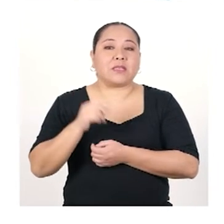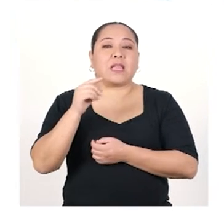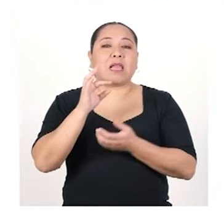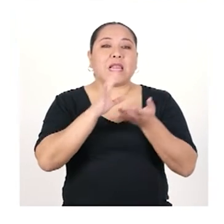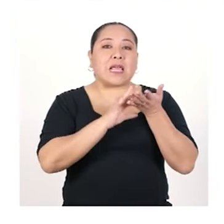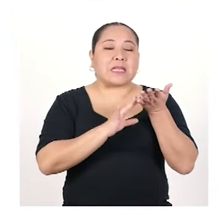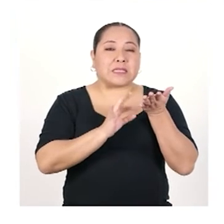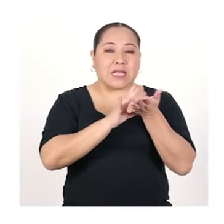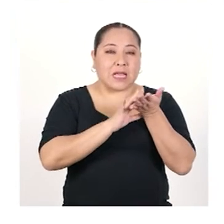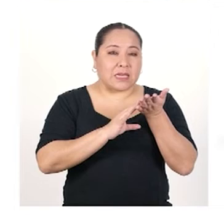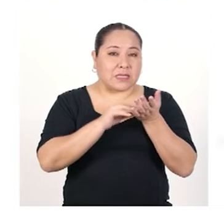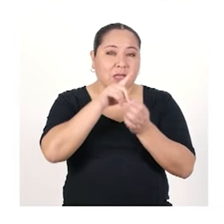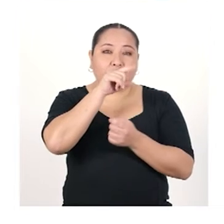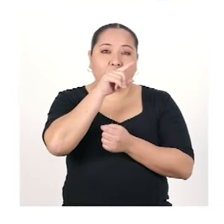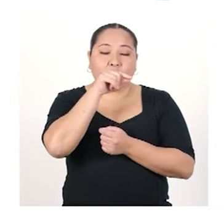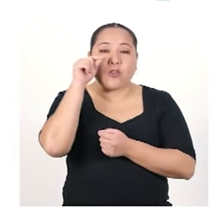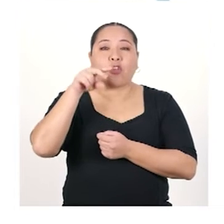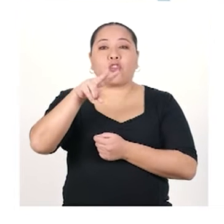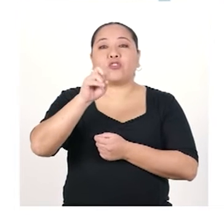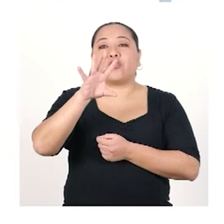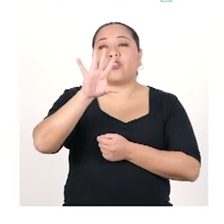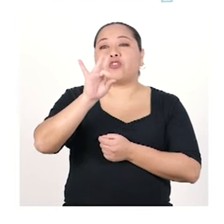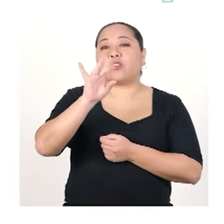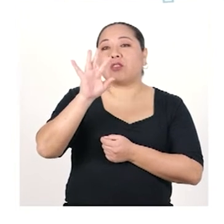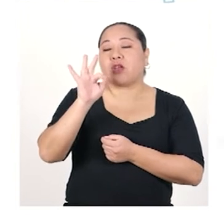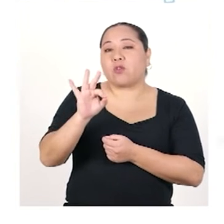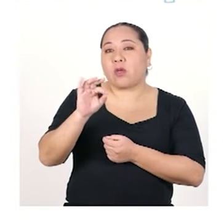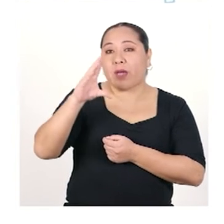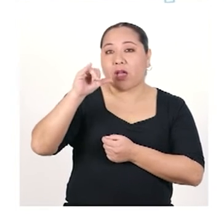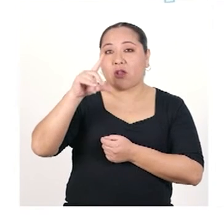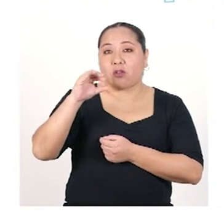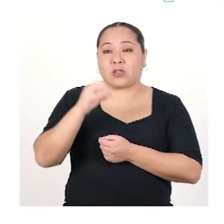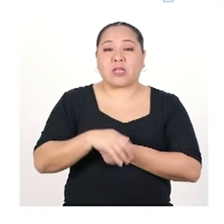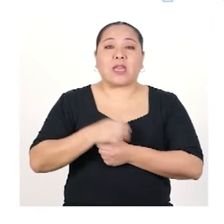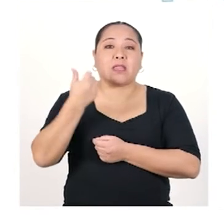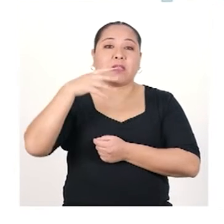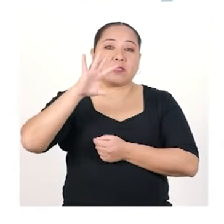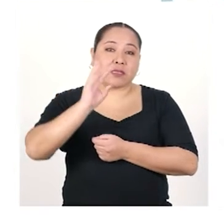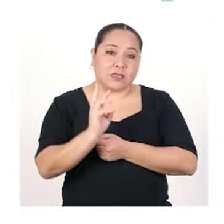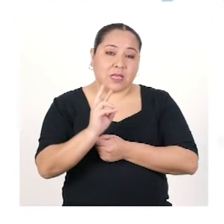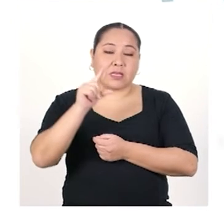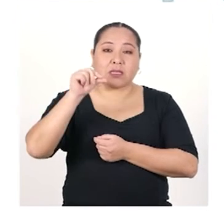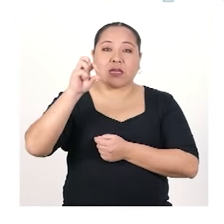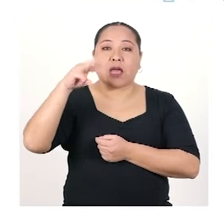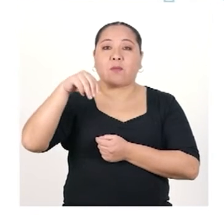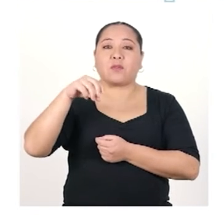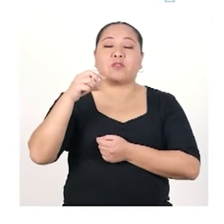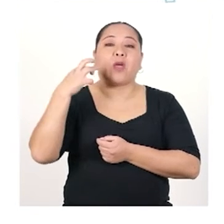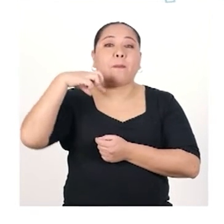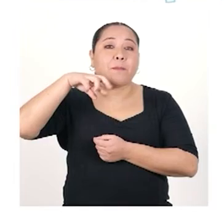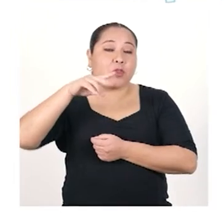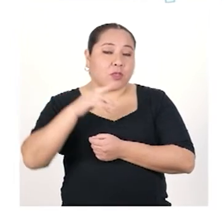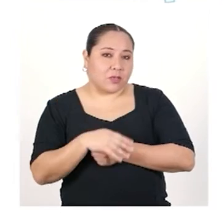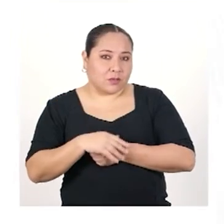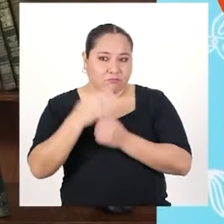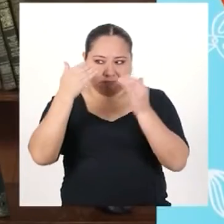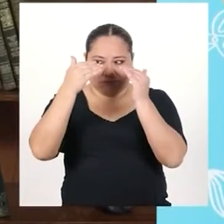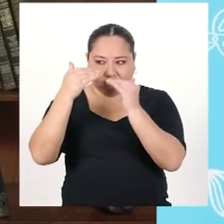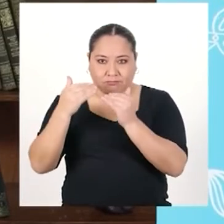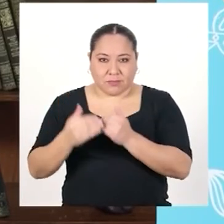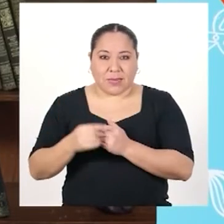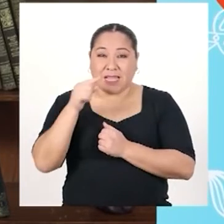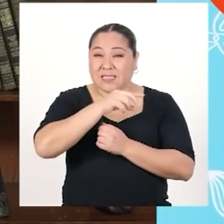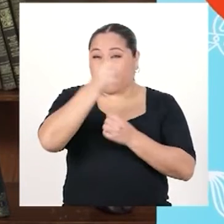La sangrecita de pollo tiene 289 calorías y 16 gramos de proteína. Según la